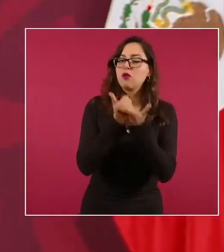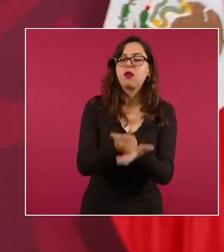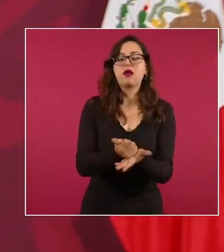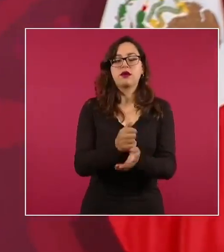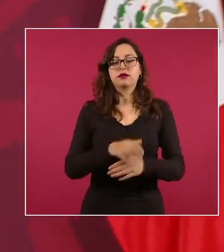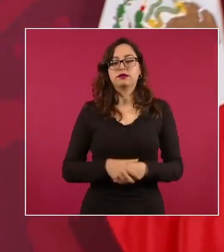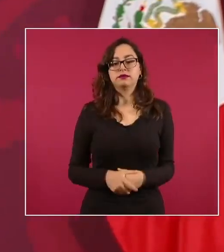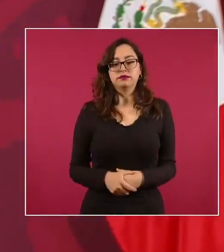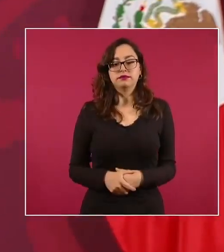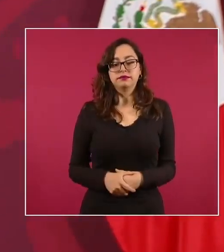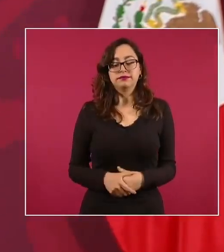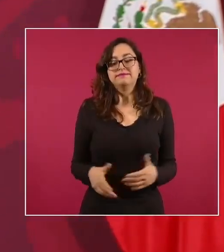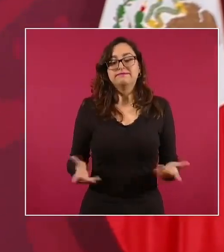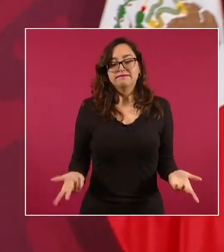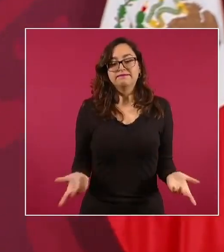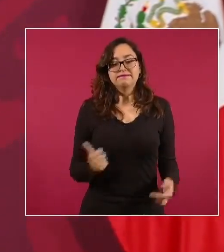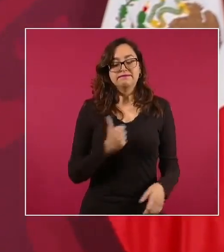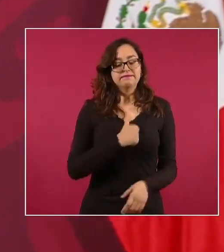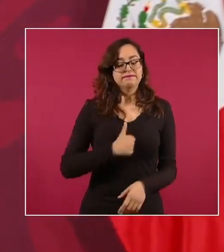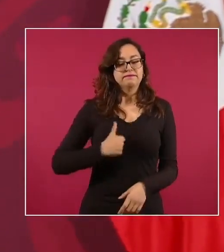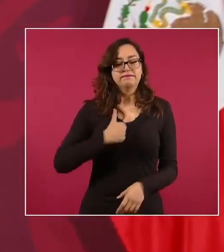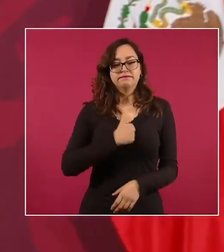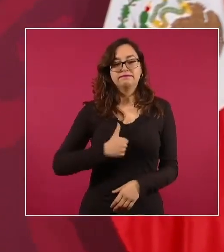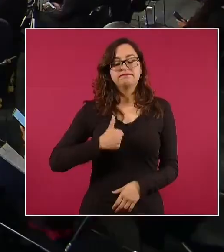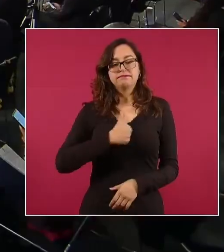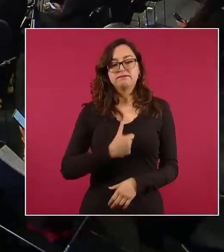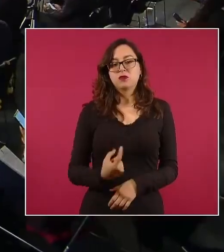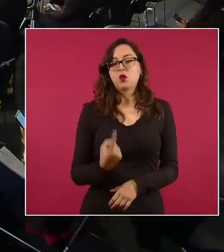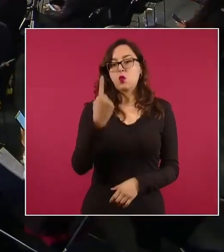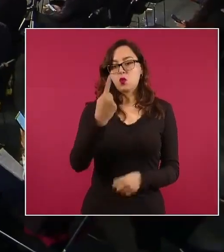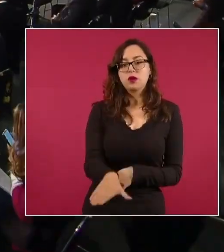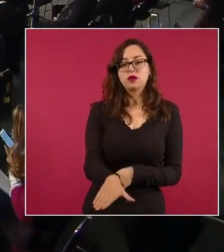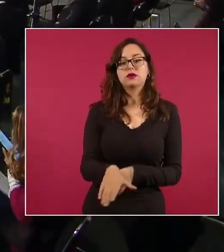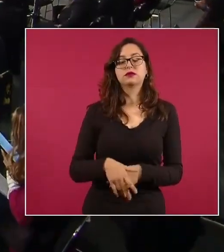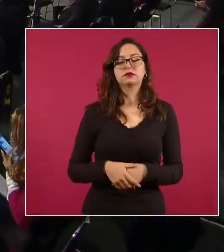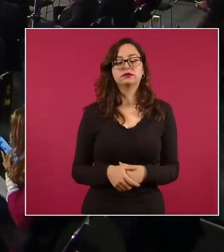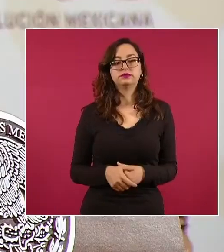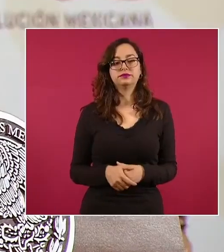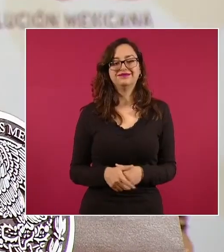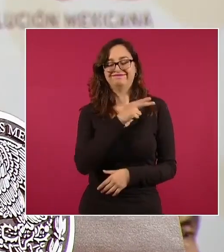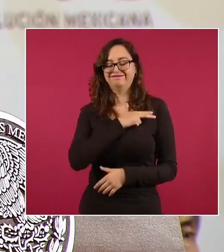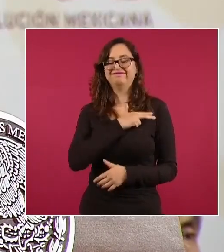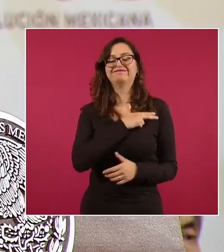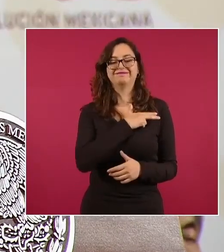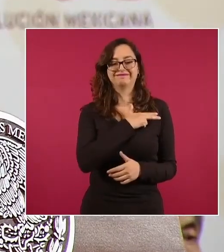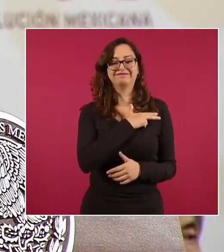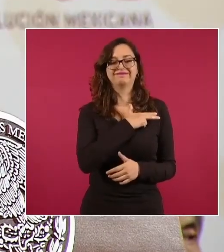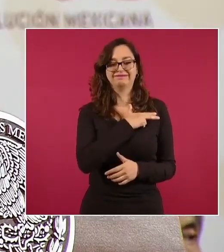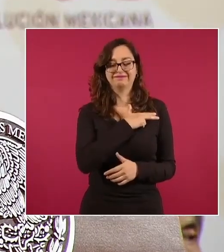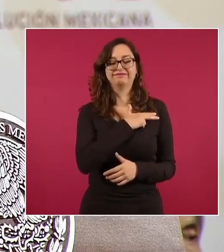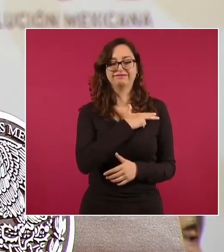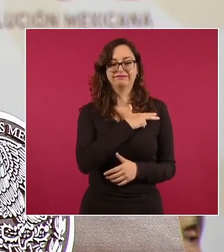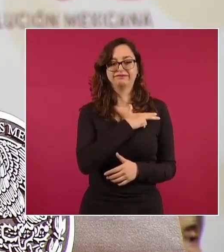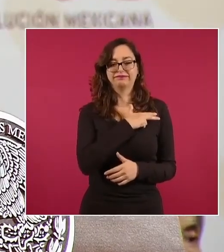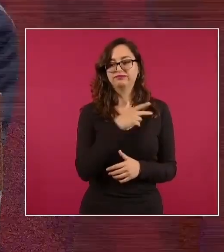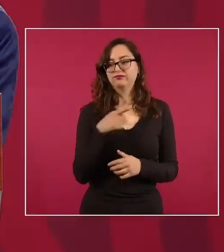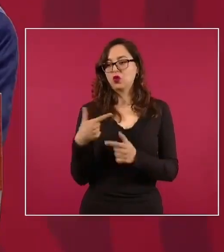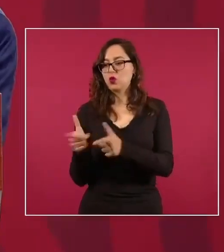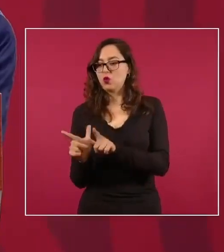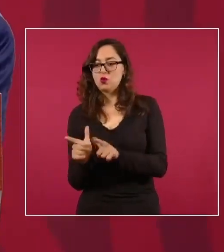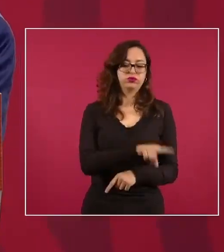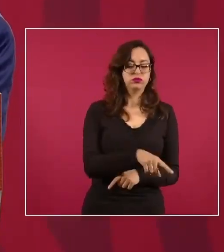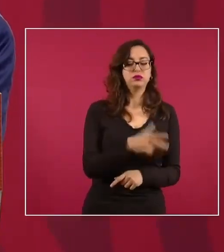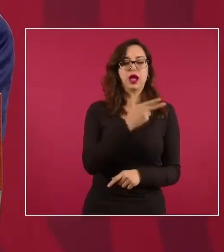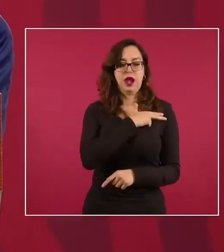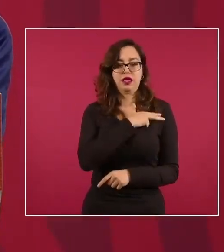ejército. Lamentablemente hubo una persona que perdió la vida, heridos de los dos